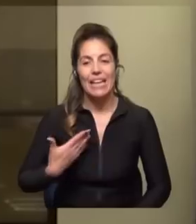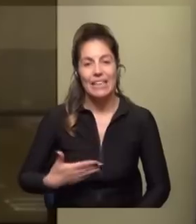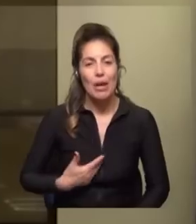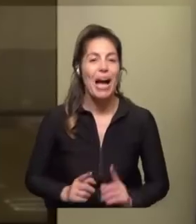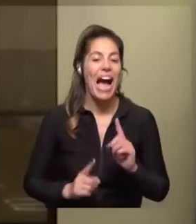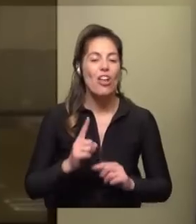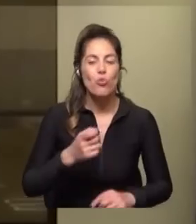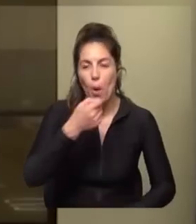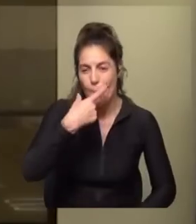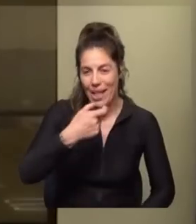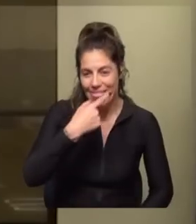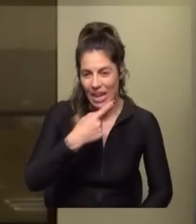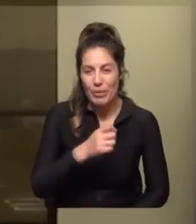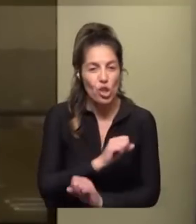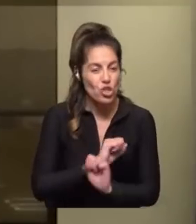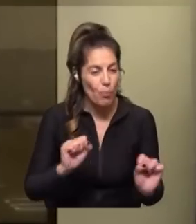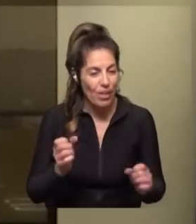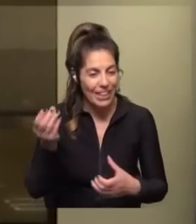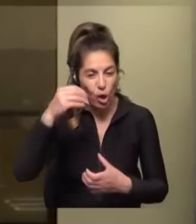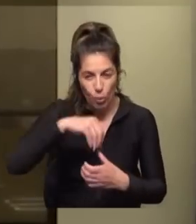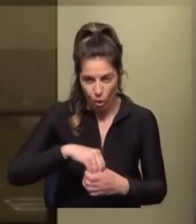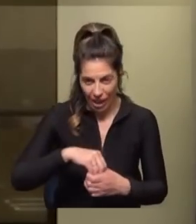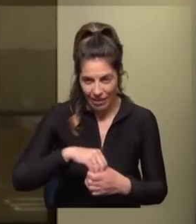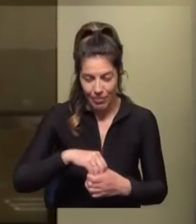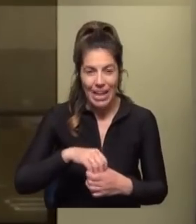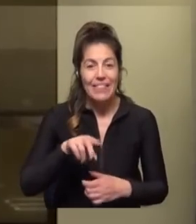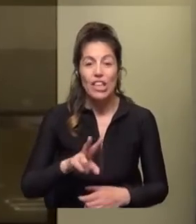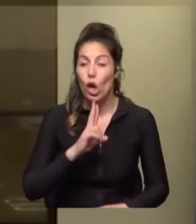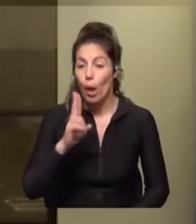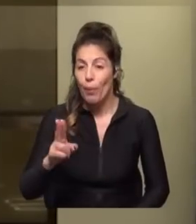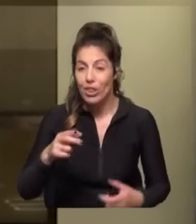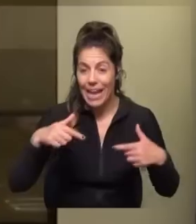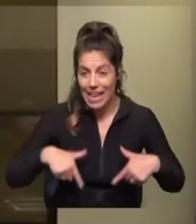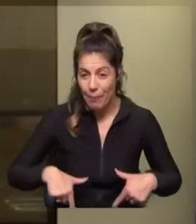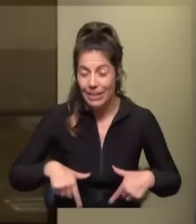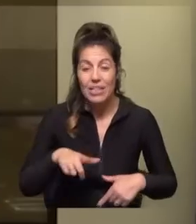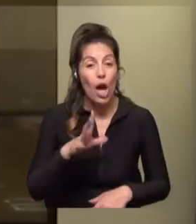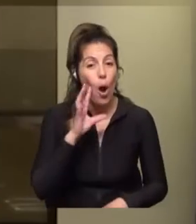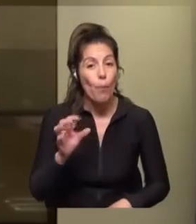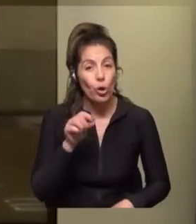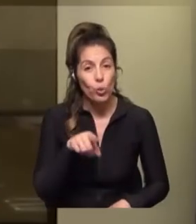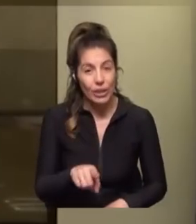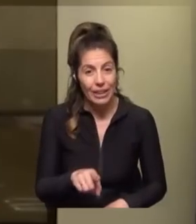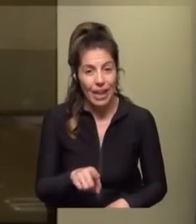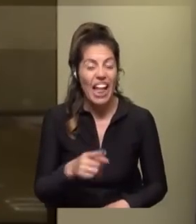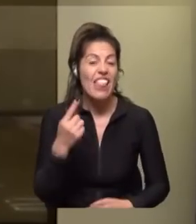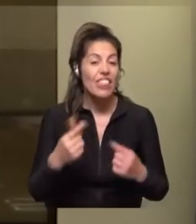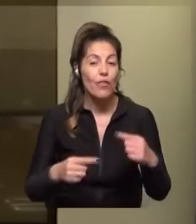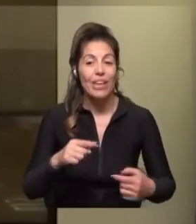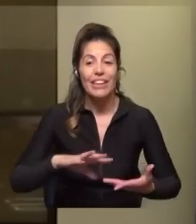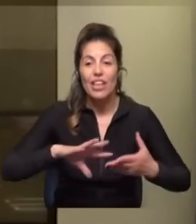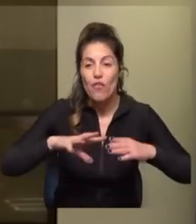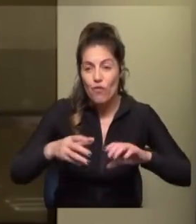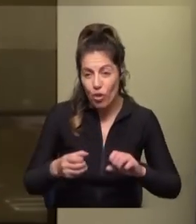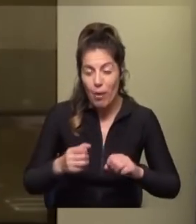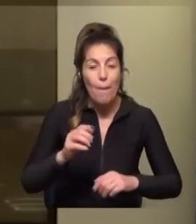algunos medicamentos se puedan incorporar de esta forma contestaba la ministra con esa chance de que a través de distintos mecanismos